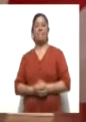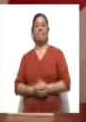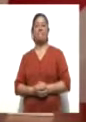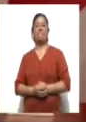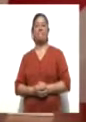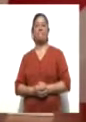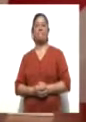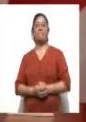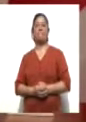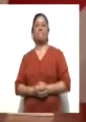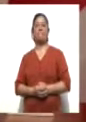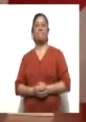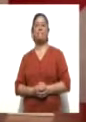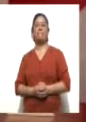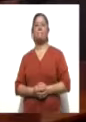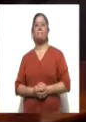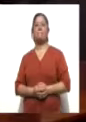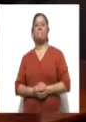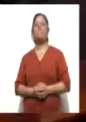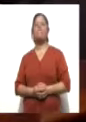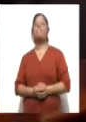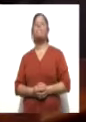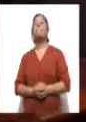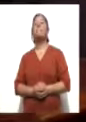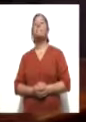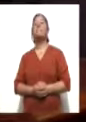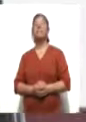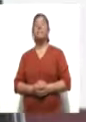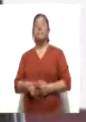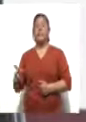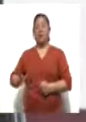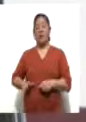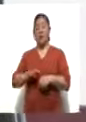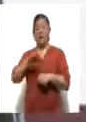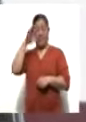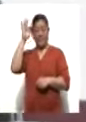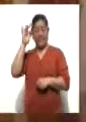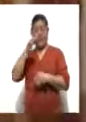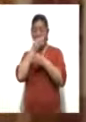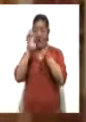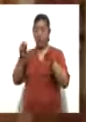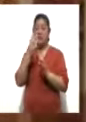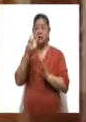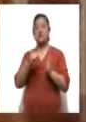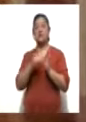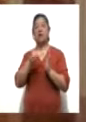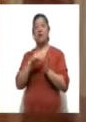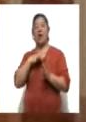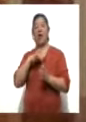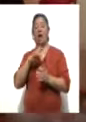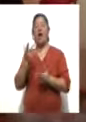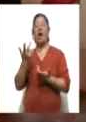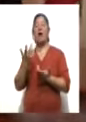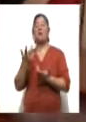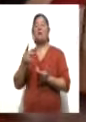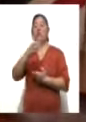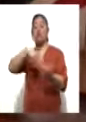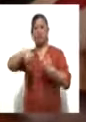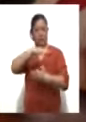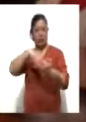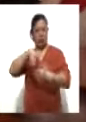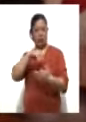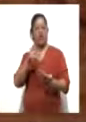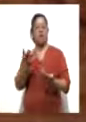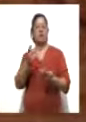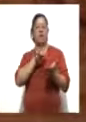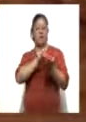El gobernador Marco Mena anunció la entrega de apoyos por más de 3 millones de pesos para el fomento del sector turístico, en beneficio de 300